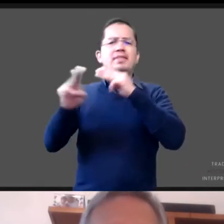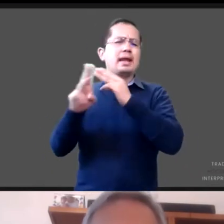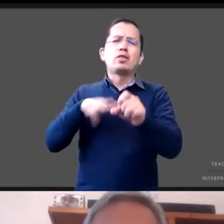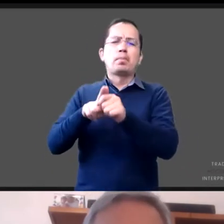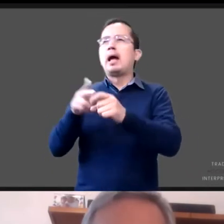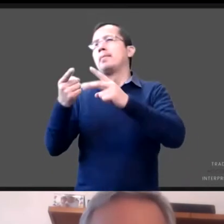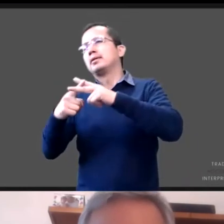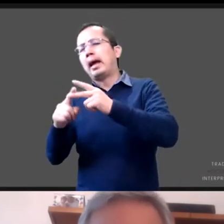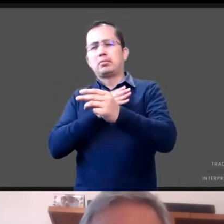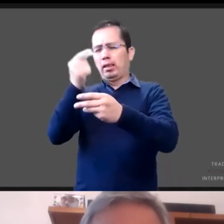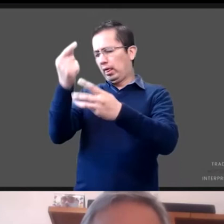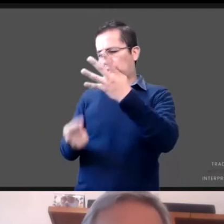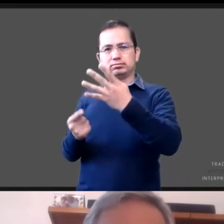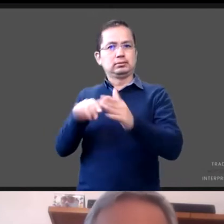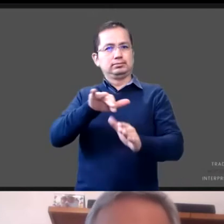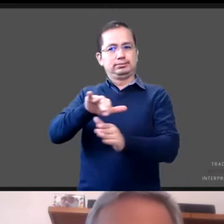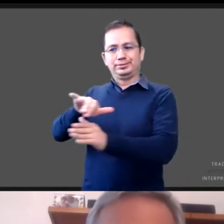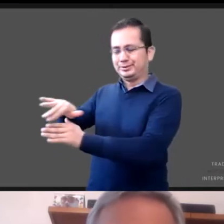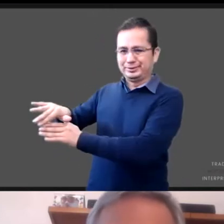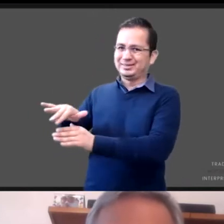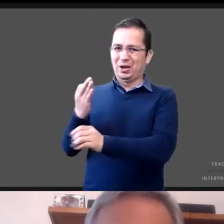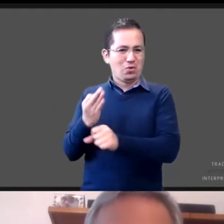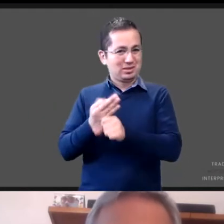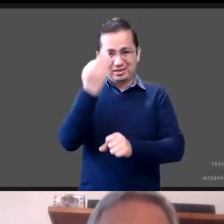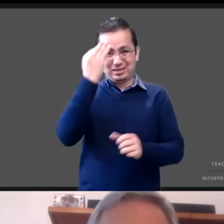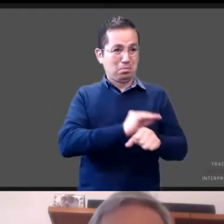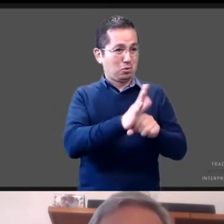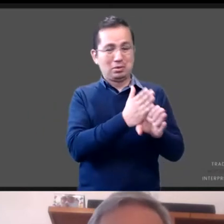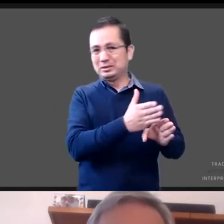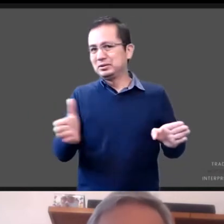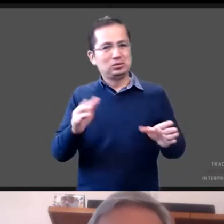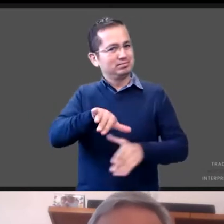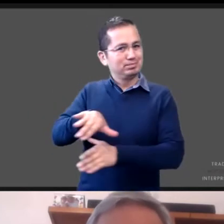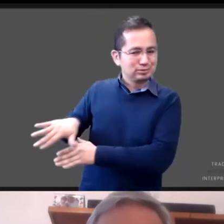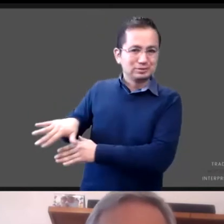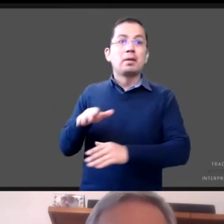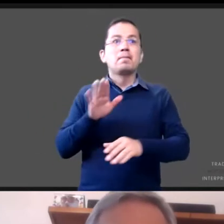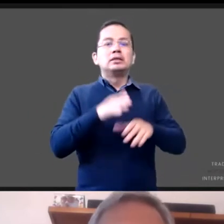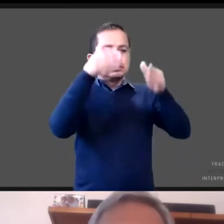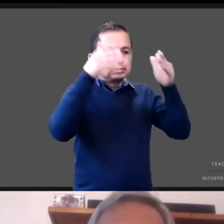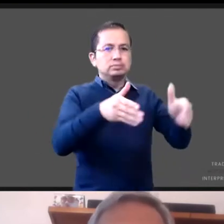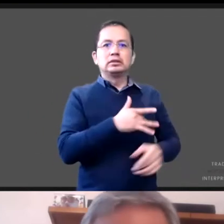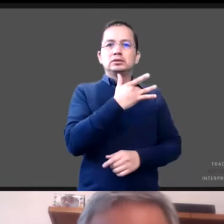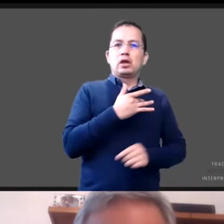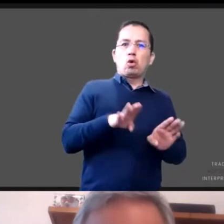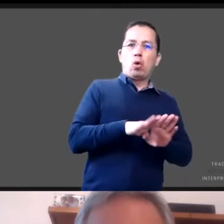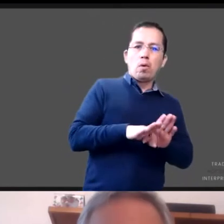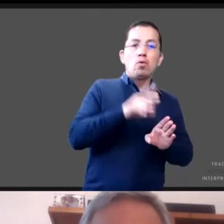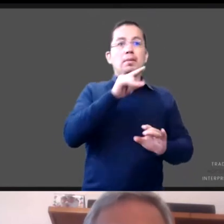sobre educación socioemocional, que no es una materia, lo sabemos, y educación digital, que tampoco lo